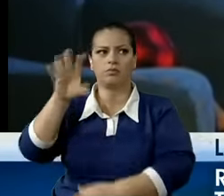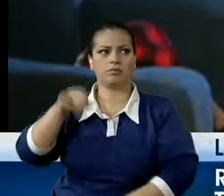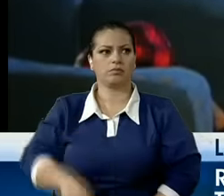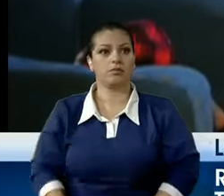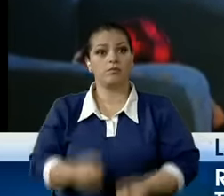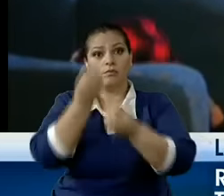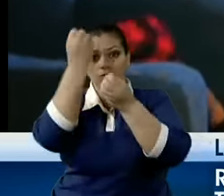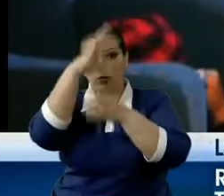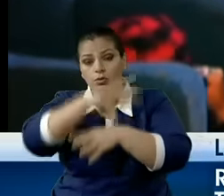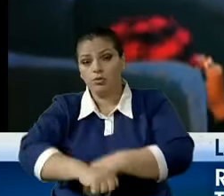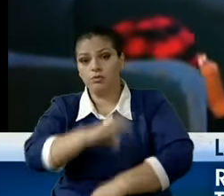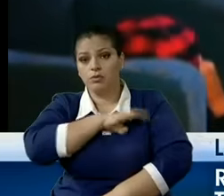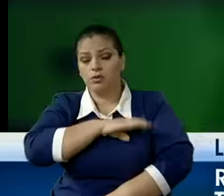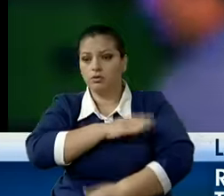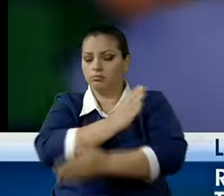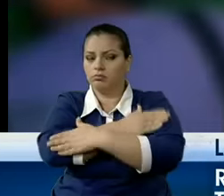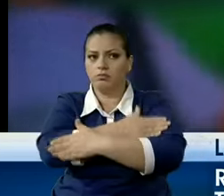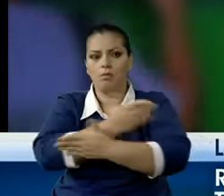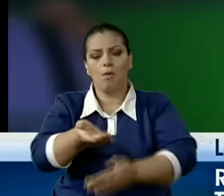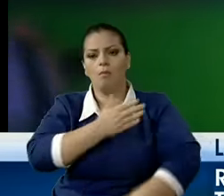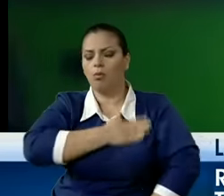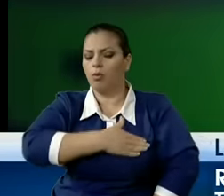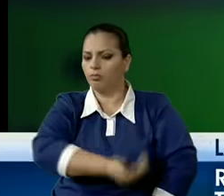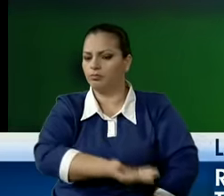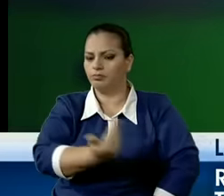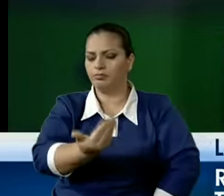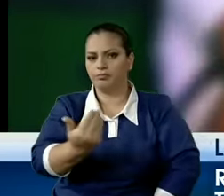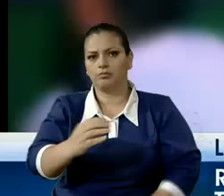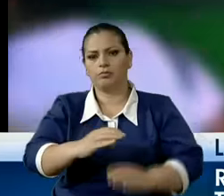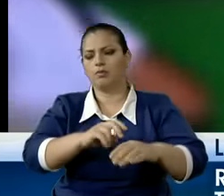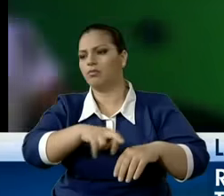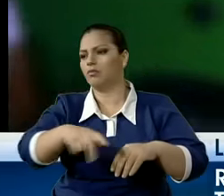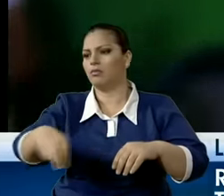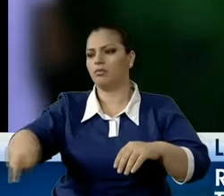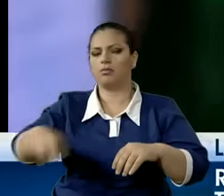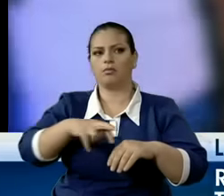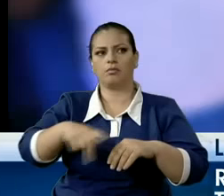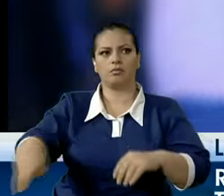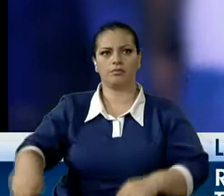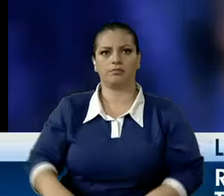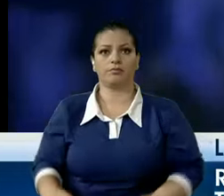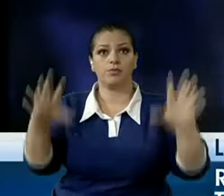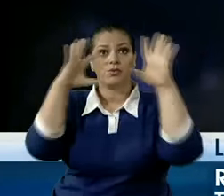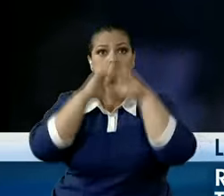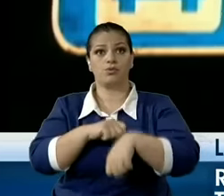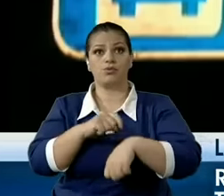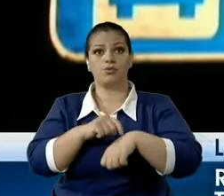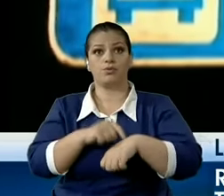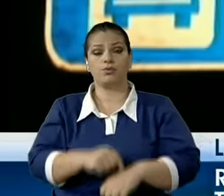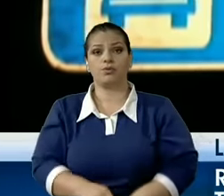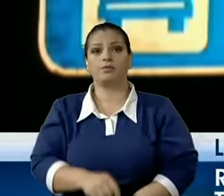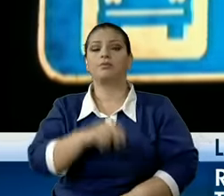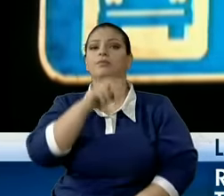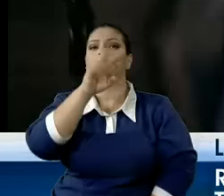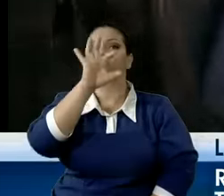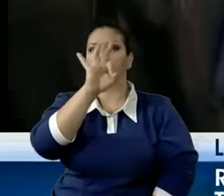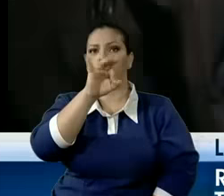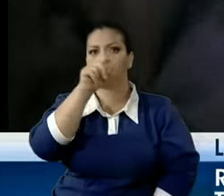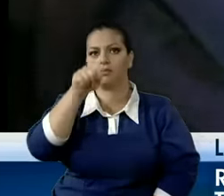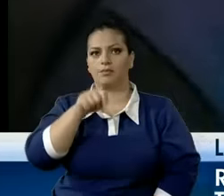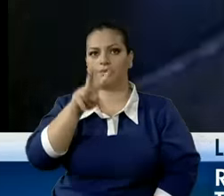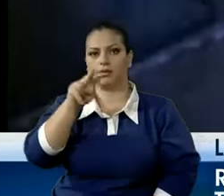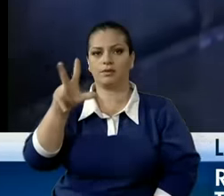bondad de bajarse el bus para... Son las 21 horas con 30 minutos y el dispositivo se instala en el sector Puente Payo. El